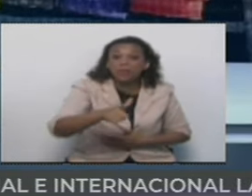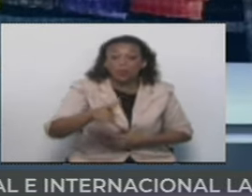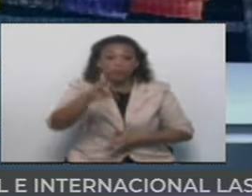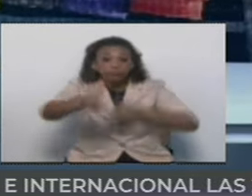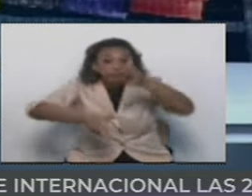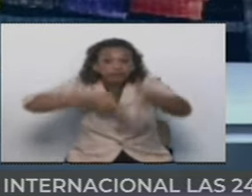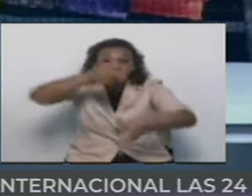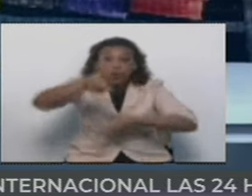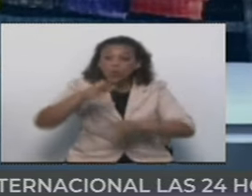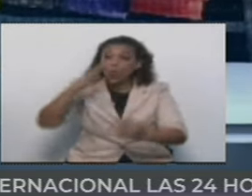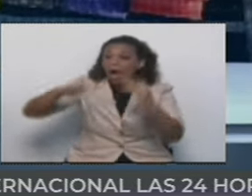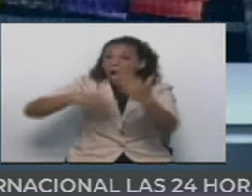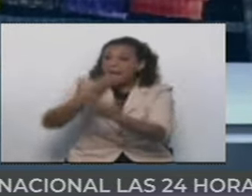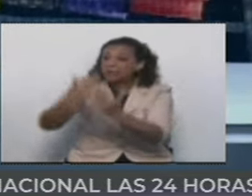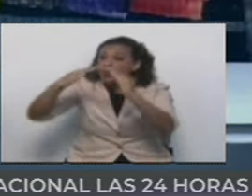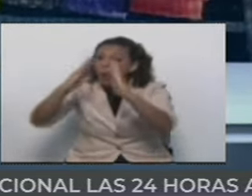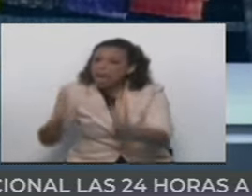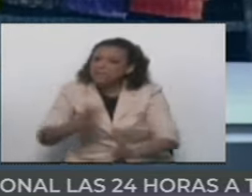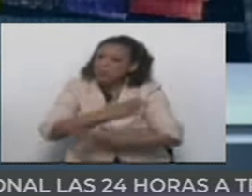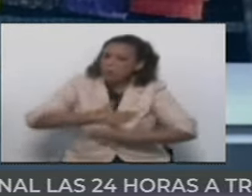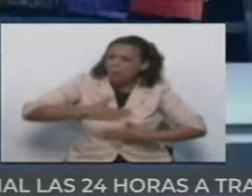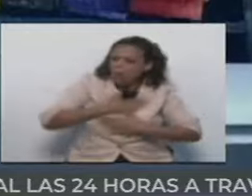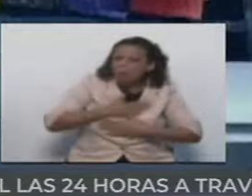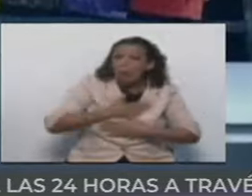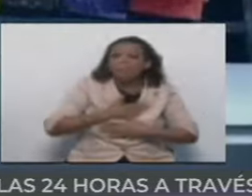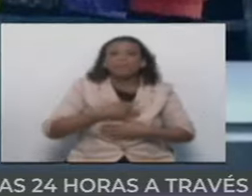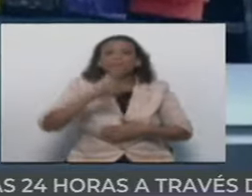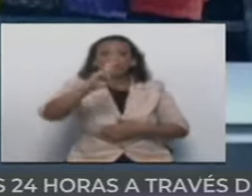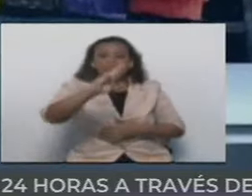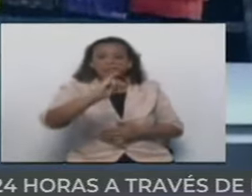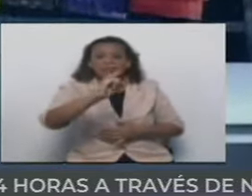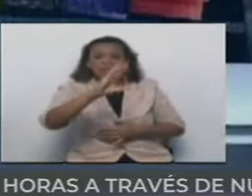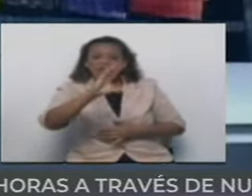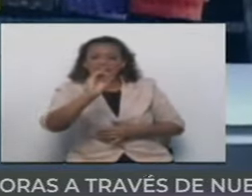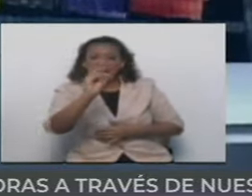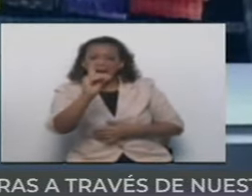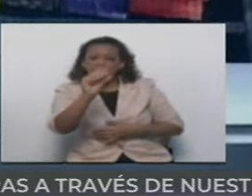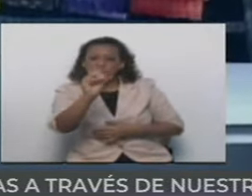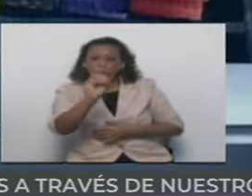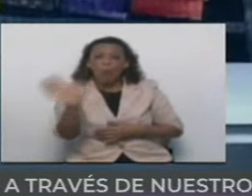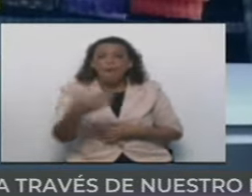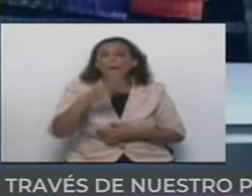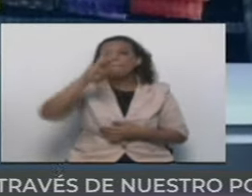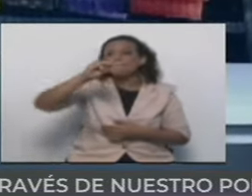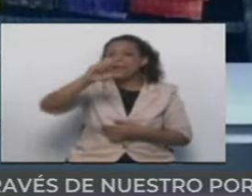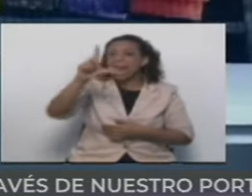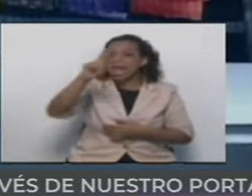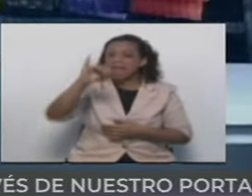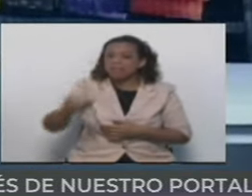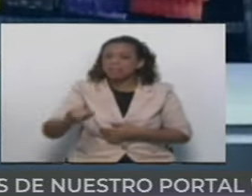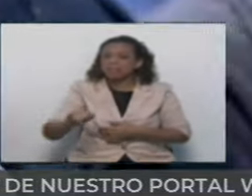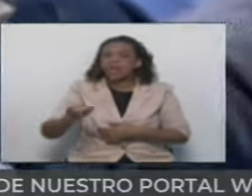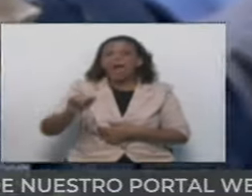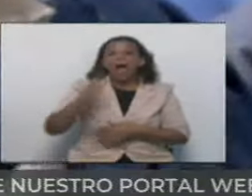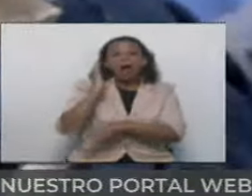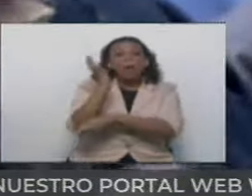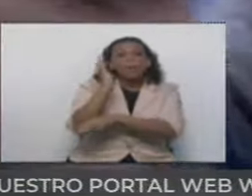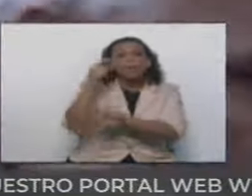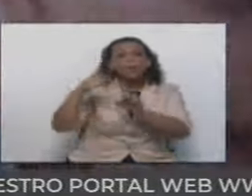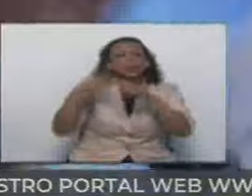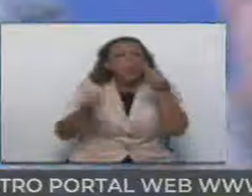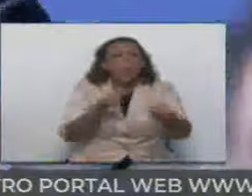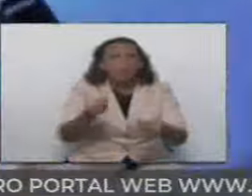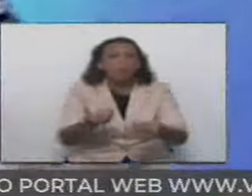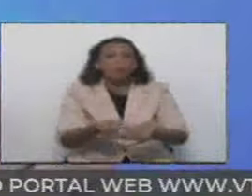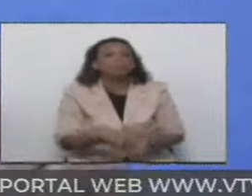queden asombrados. Compañero Ricardo Menéndez, ¿qué me cuentas? ¿Cómo va el proceso del bloque histórico rumbo al Congreso?